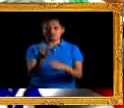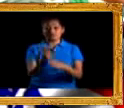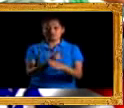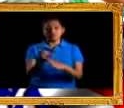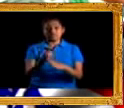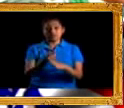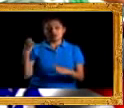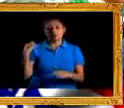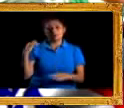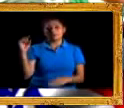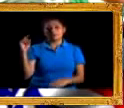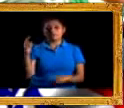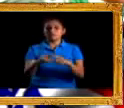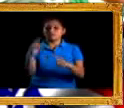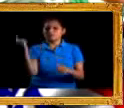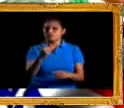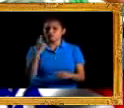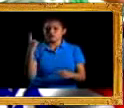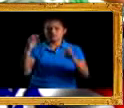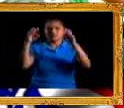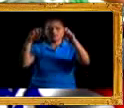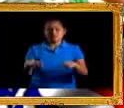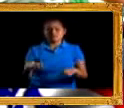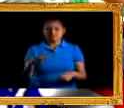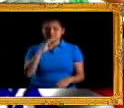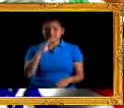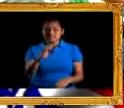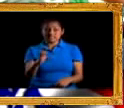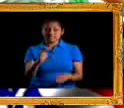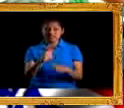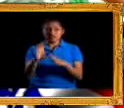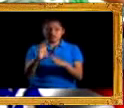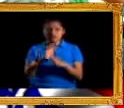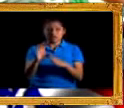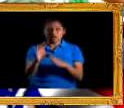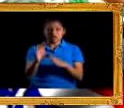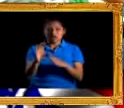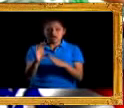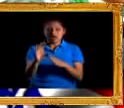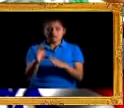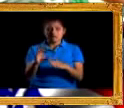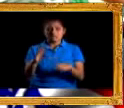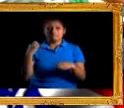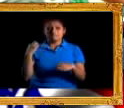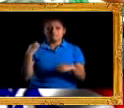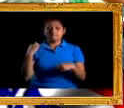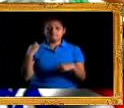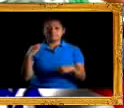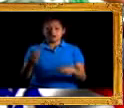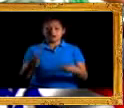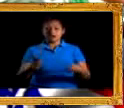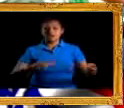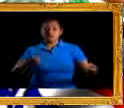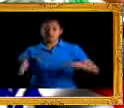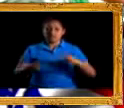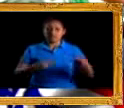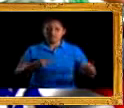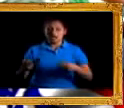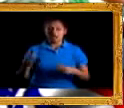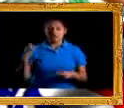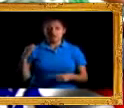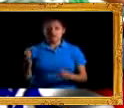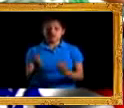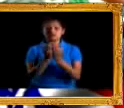población mundial y es el elemento imprescindible para el comercio y para el sostén para